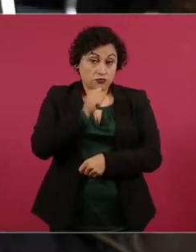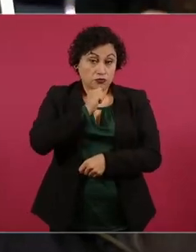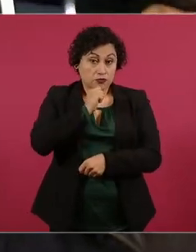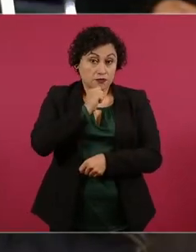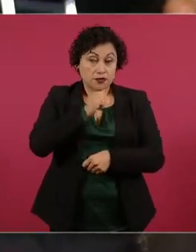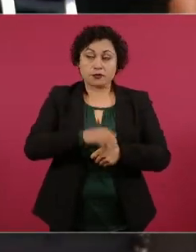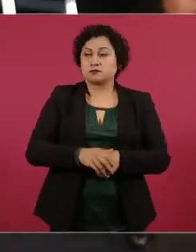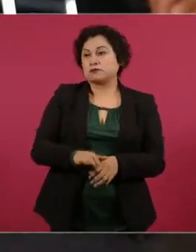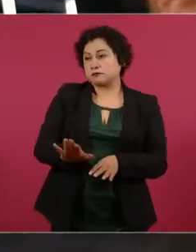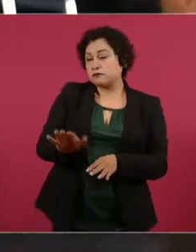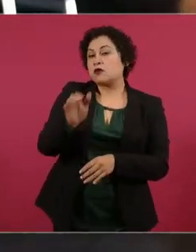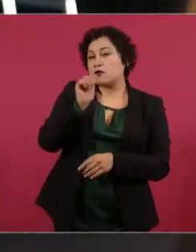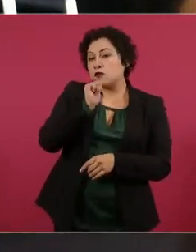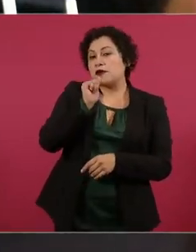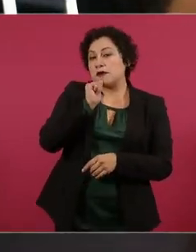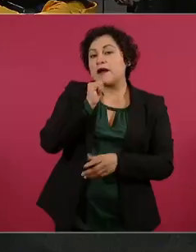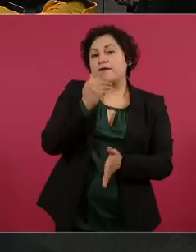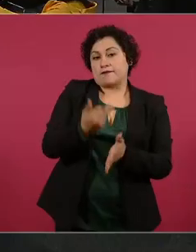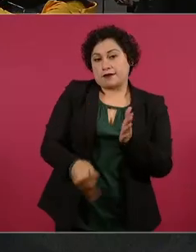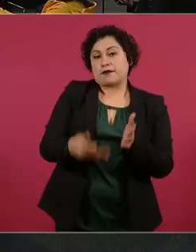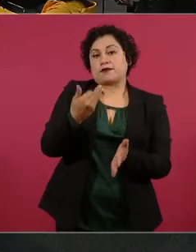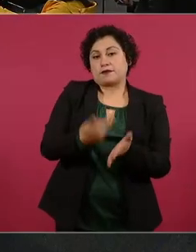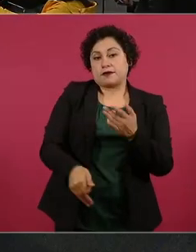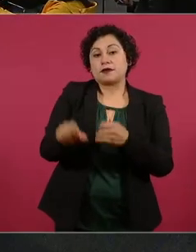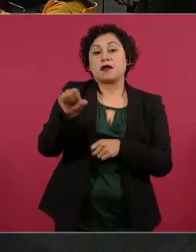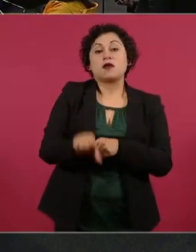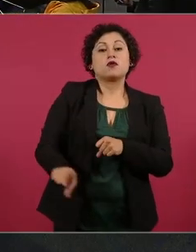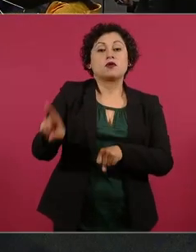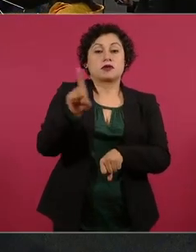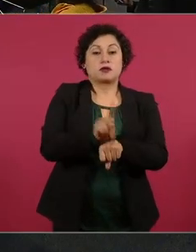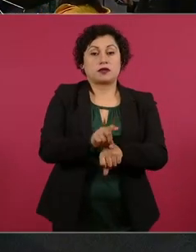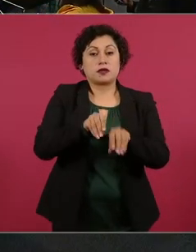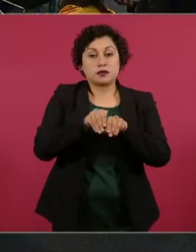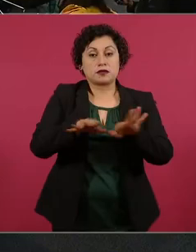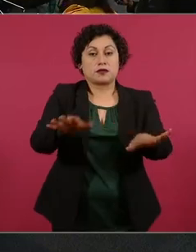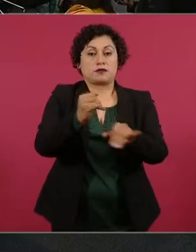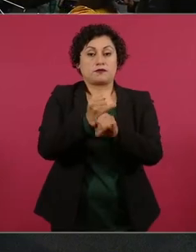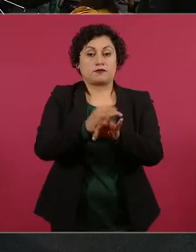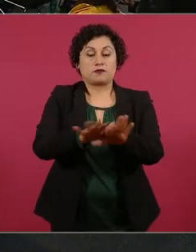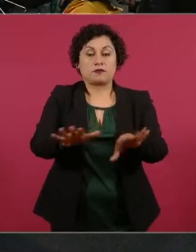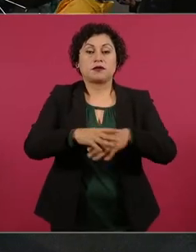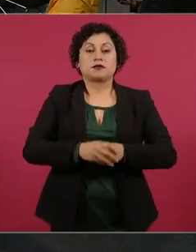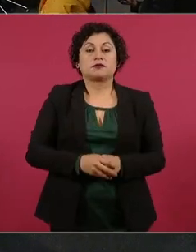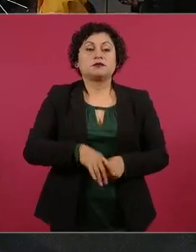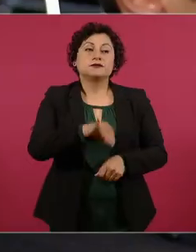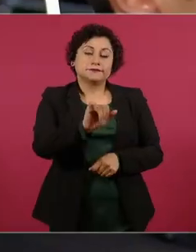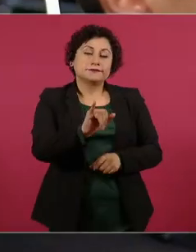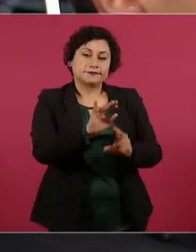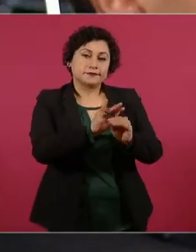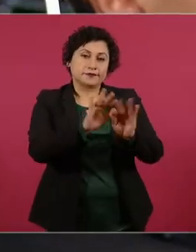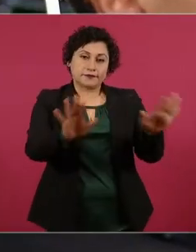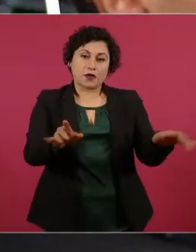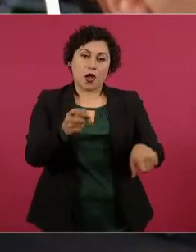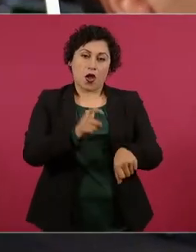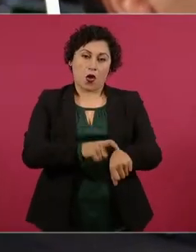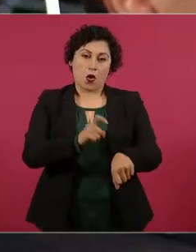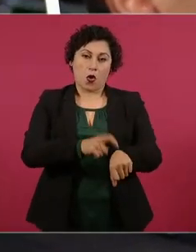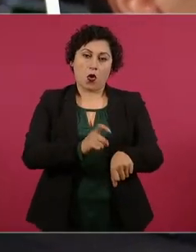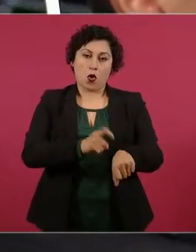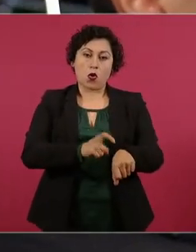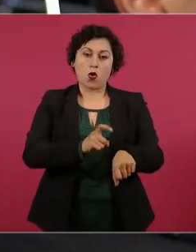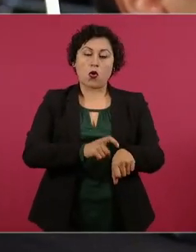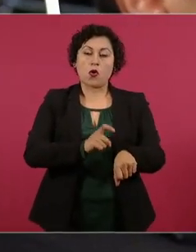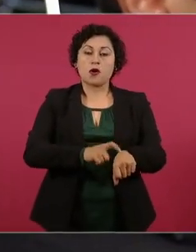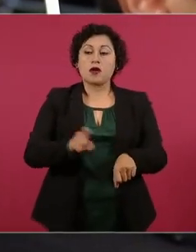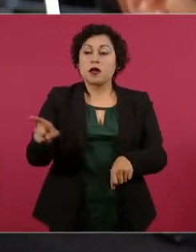informar. Falta. Sí. Hoy se da la información. Sí, por la hora a la que se dio a conocer la segunda información de los, hablan de 5